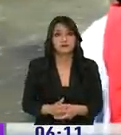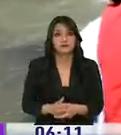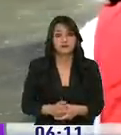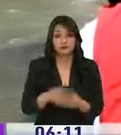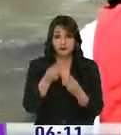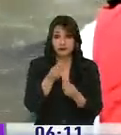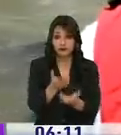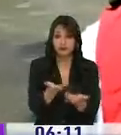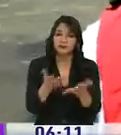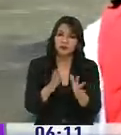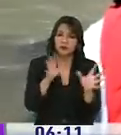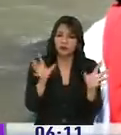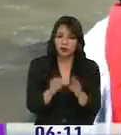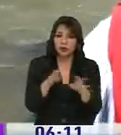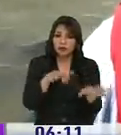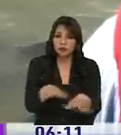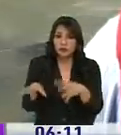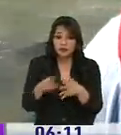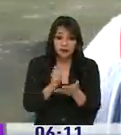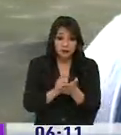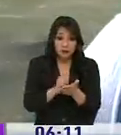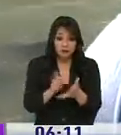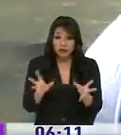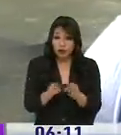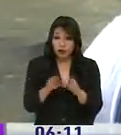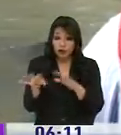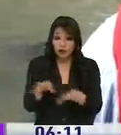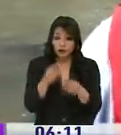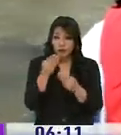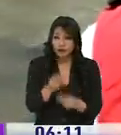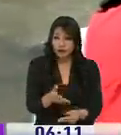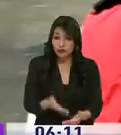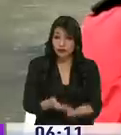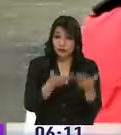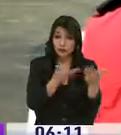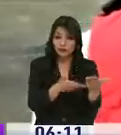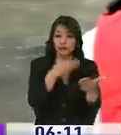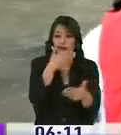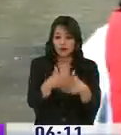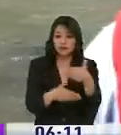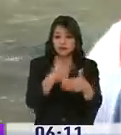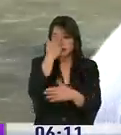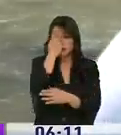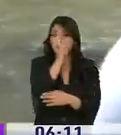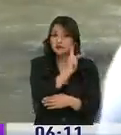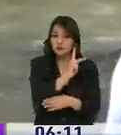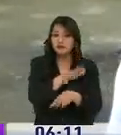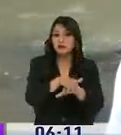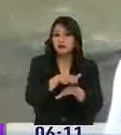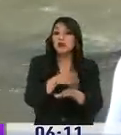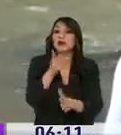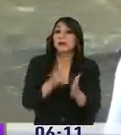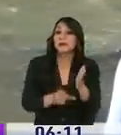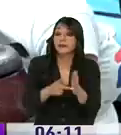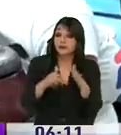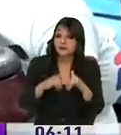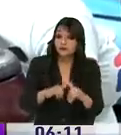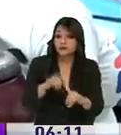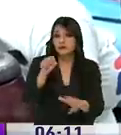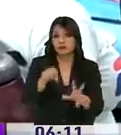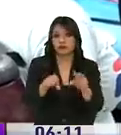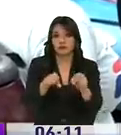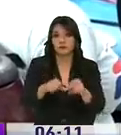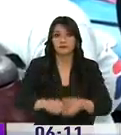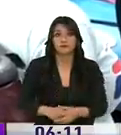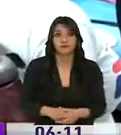conocimiento todas las acciones desarrolladas hasta el momento y posterior a ello se tomarán las decisiones respecto a la continuidad de la búsqueda. En cámaras